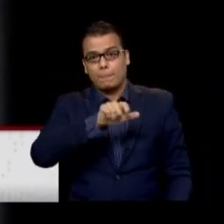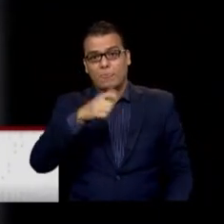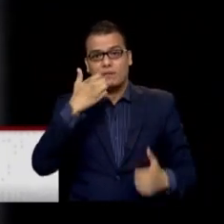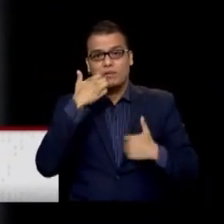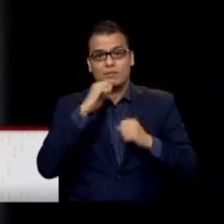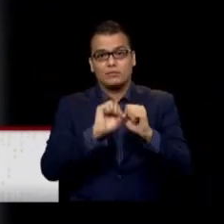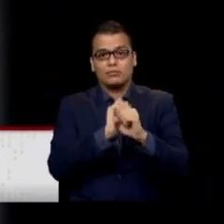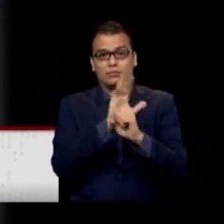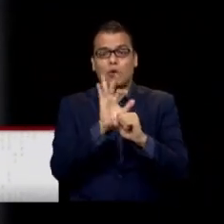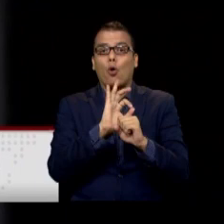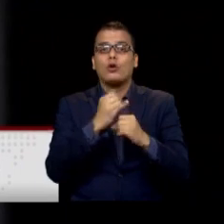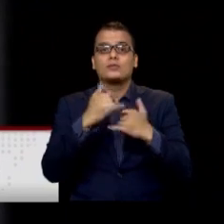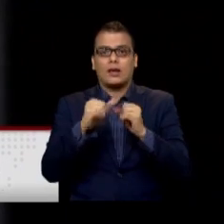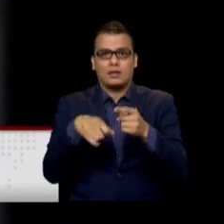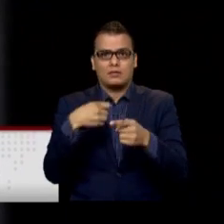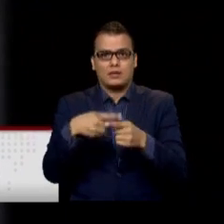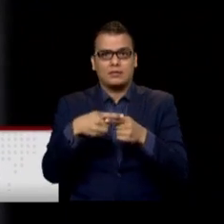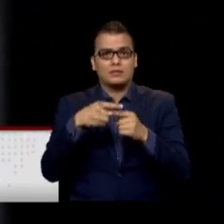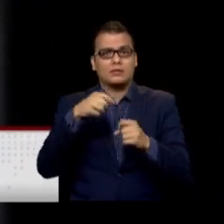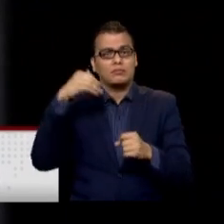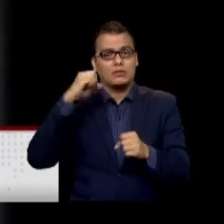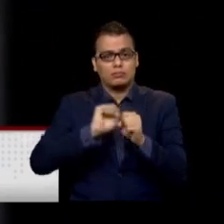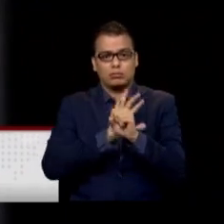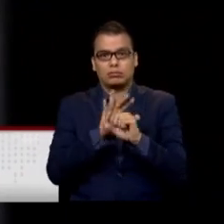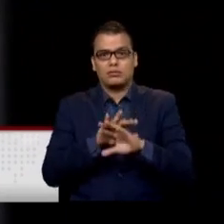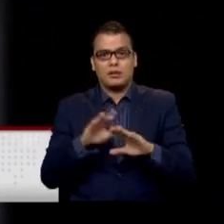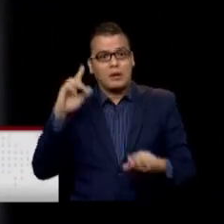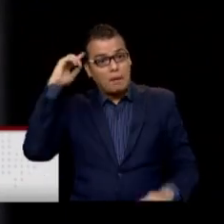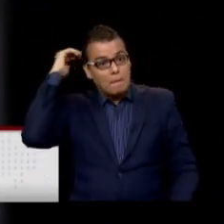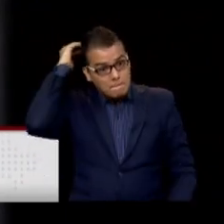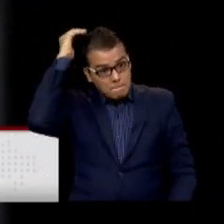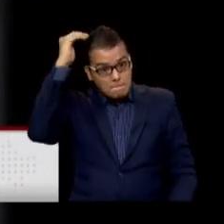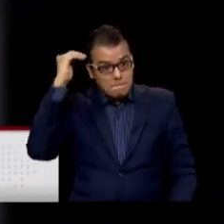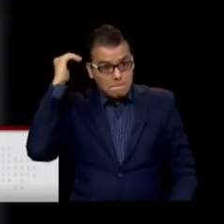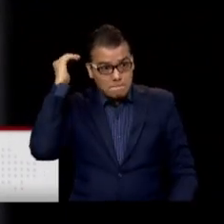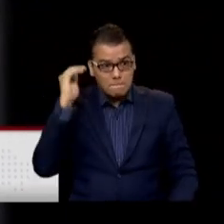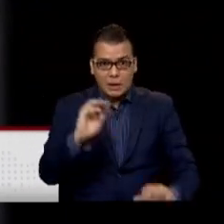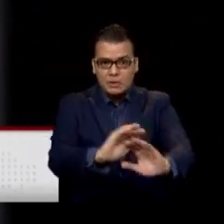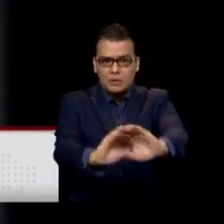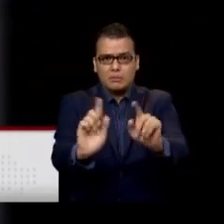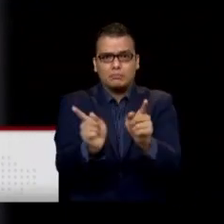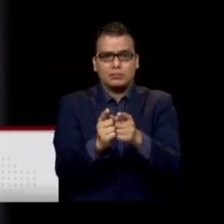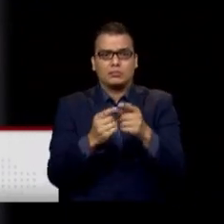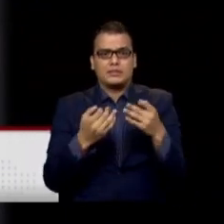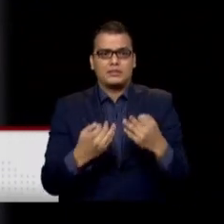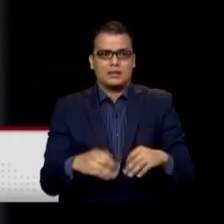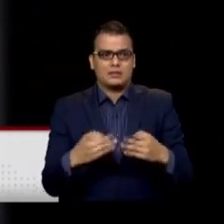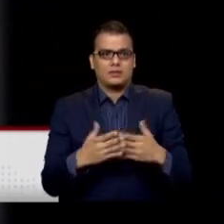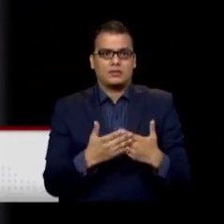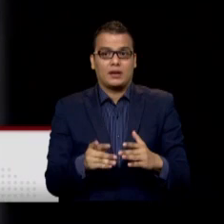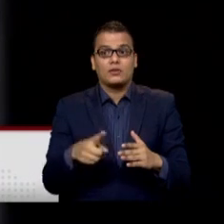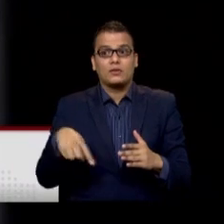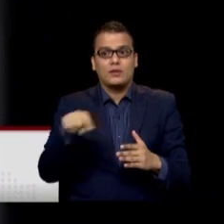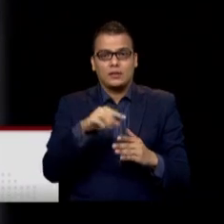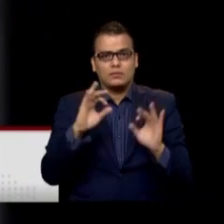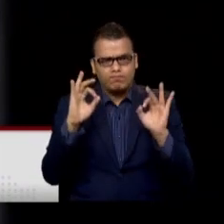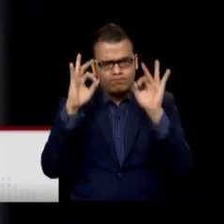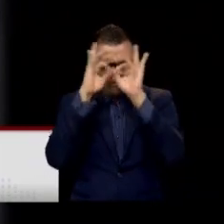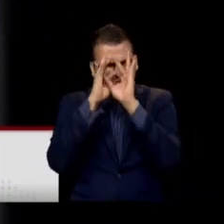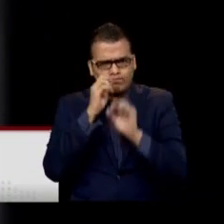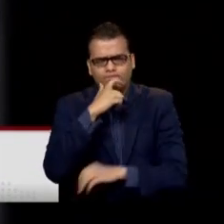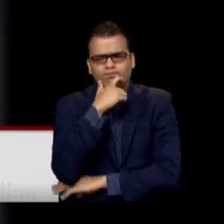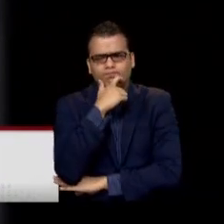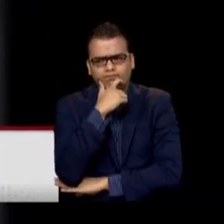que han tenido coronavirus no se van a dar cuenta porque van a tener una enfermedad muy leve. Y es en ellas en quienes nosotros queremos buscar